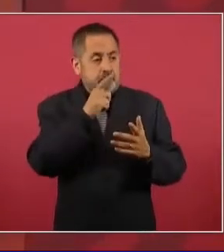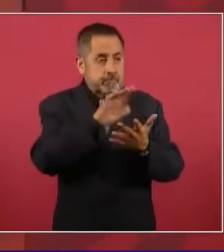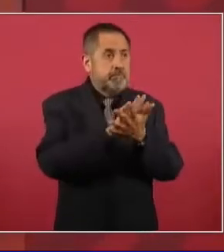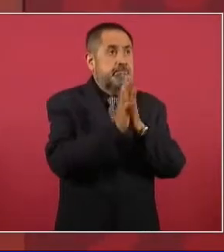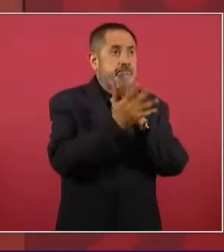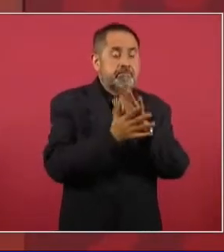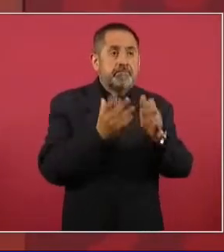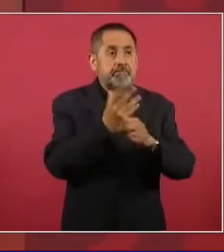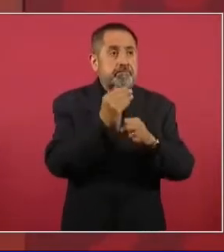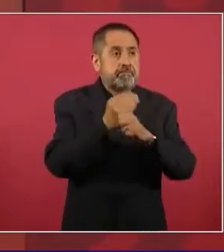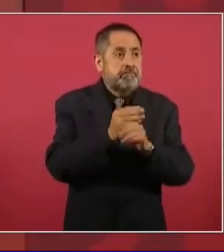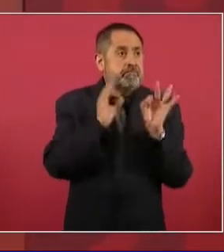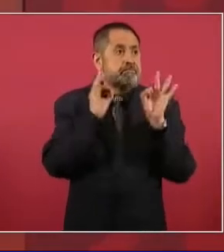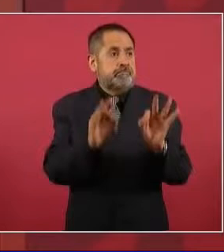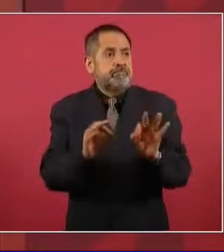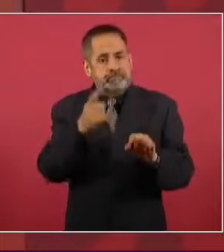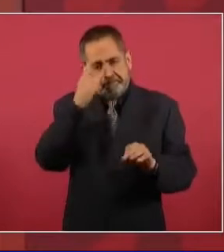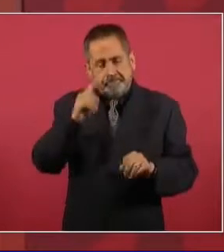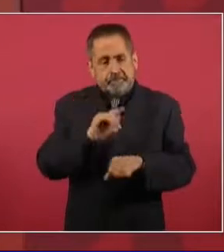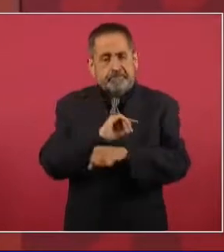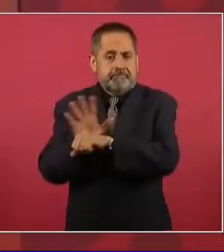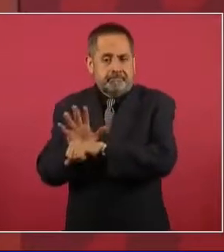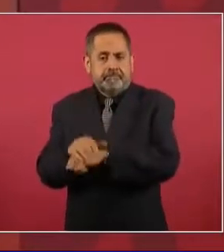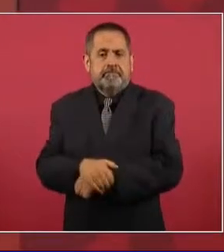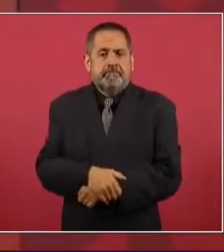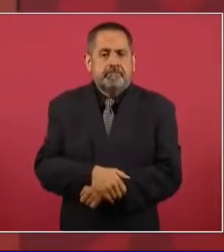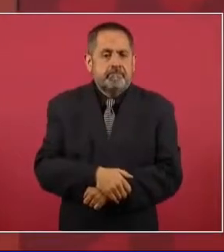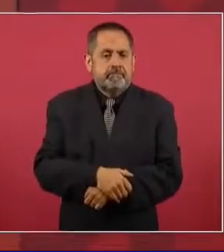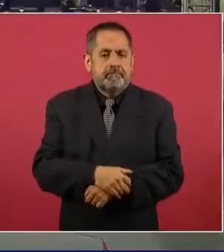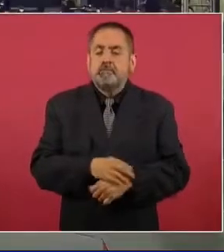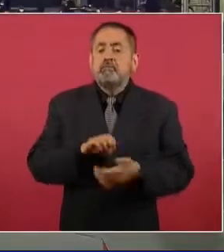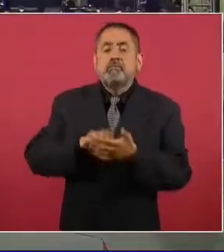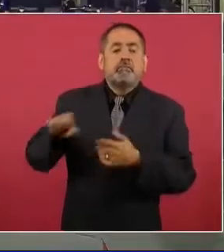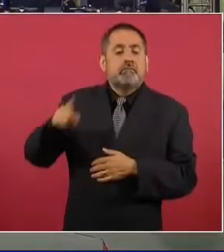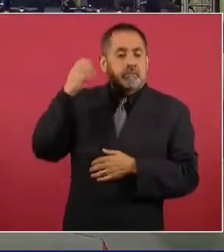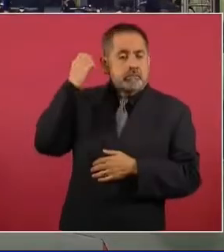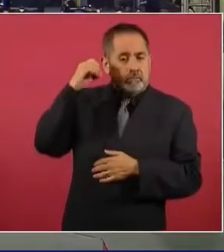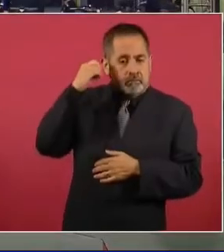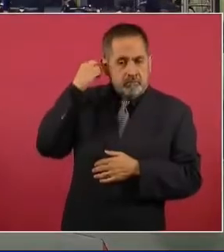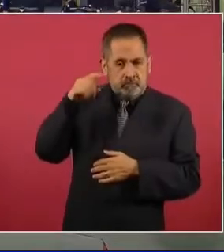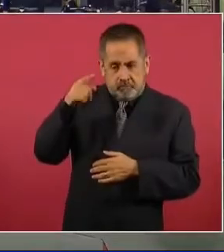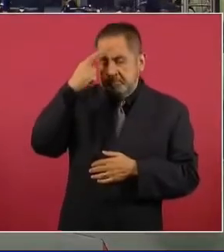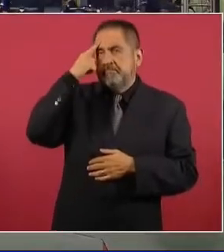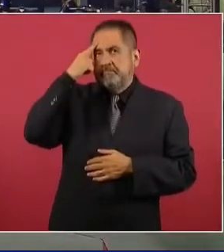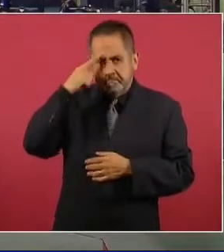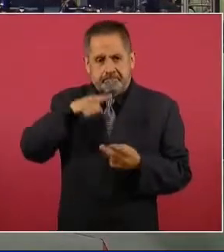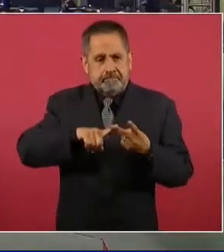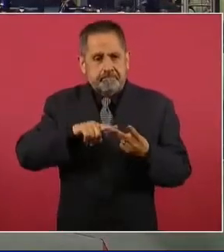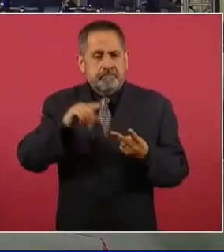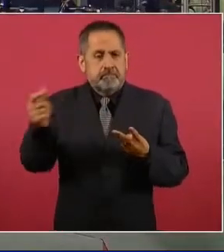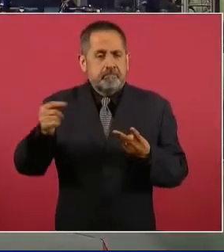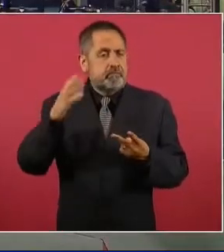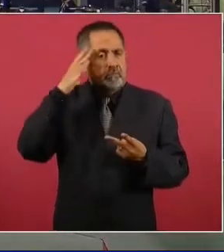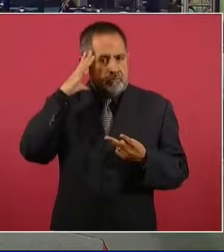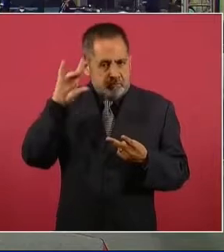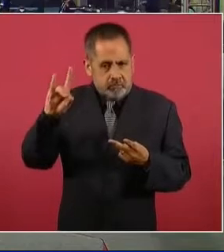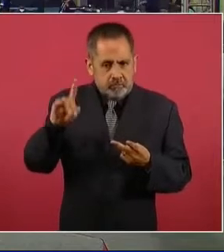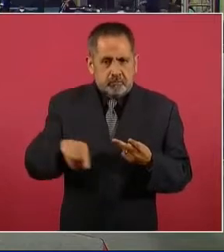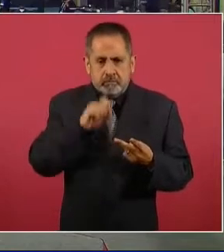pandemia. Recuerdo, por ejemplo, un hospital en Oaxaca, recuerdo un hospital en